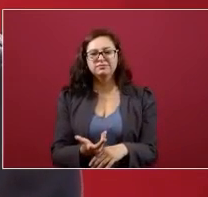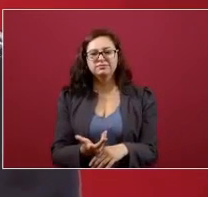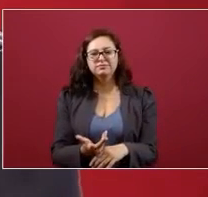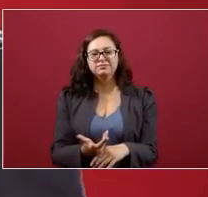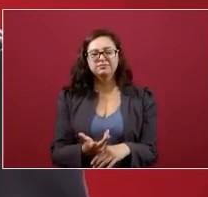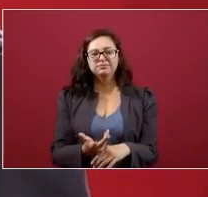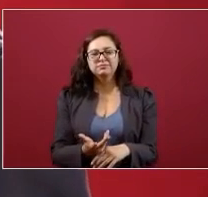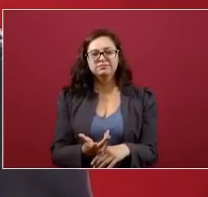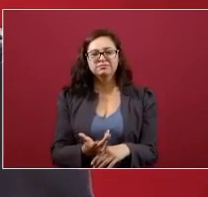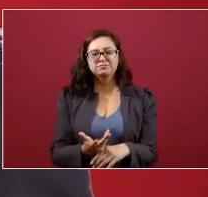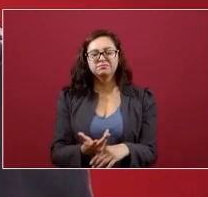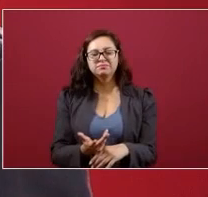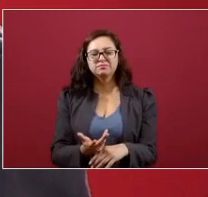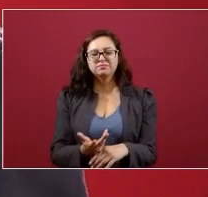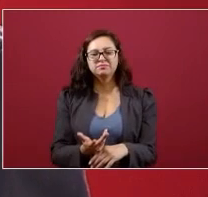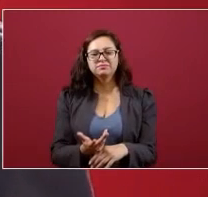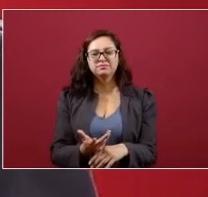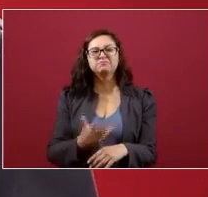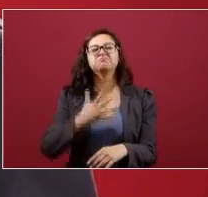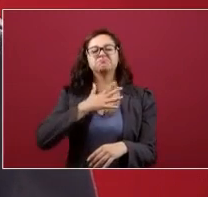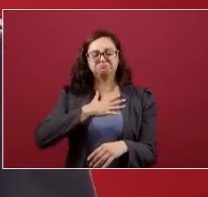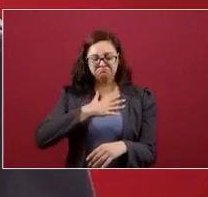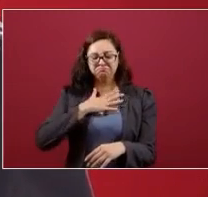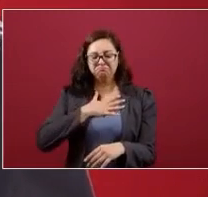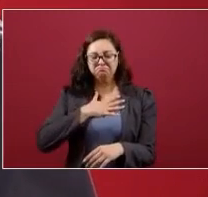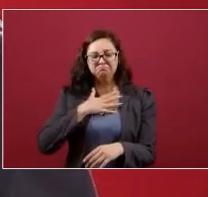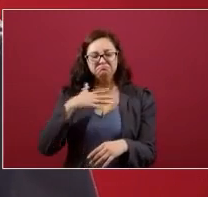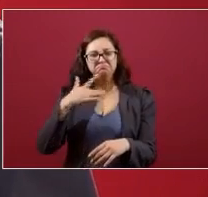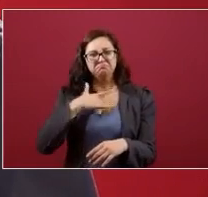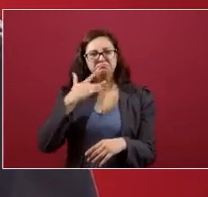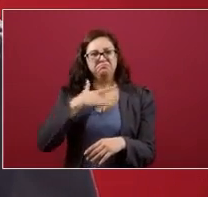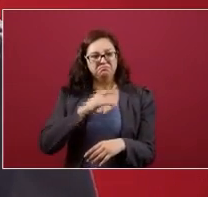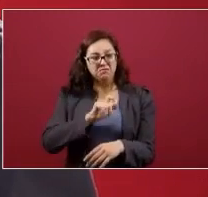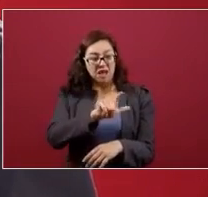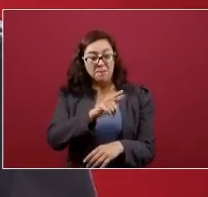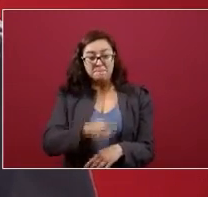así le llamo, el apóstol de la democracia,